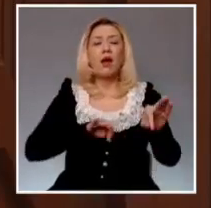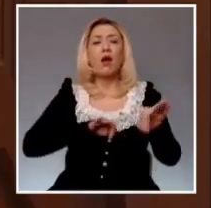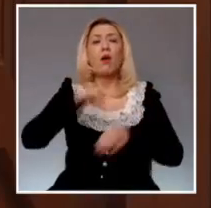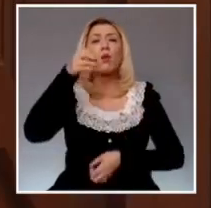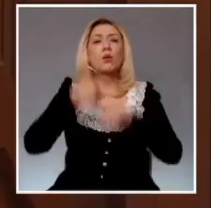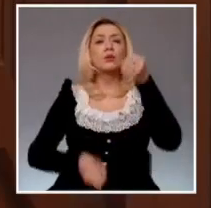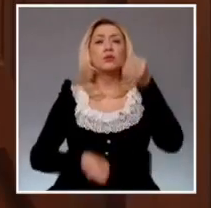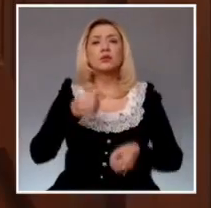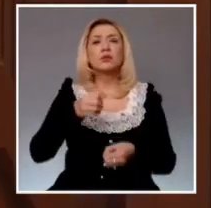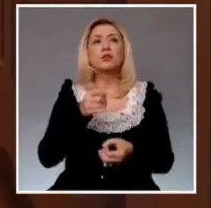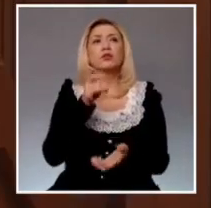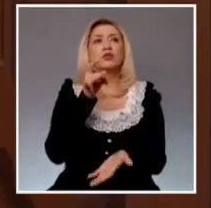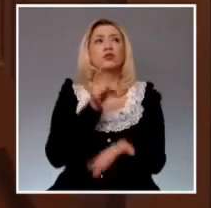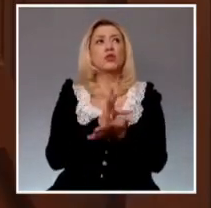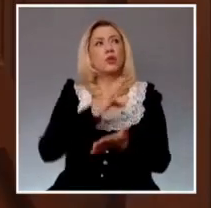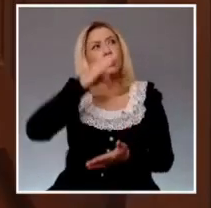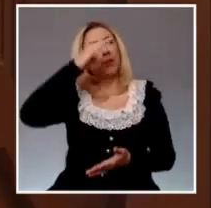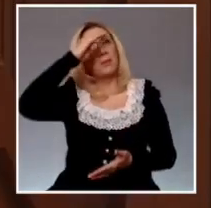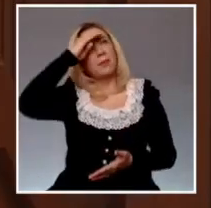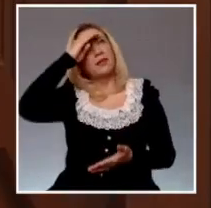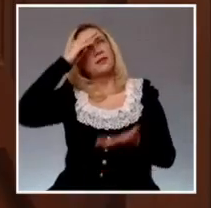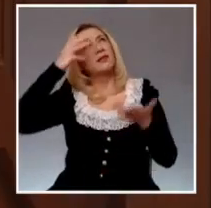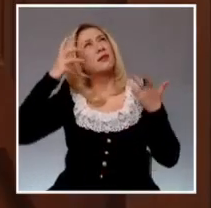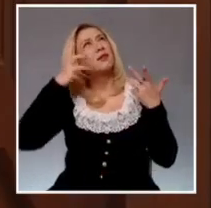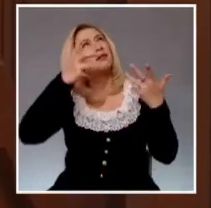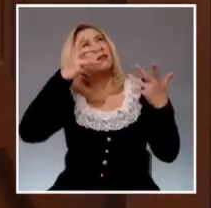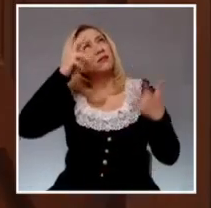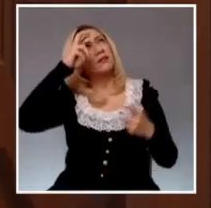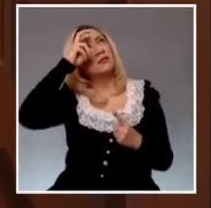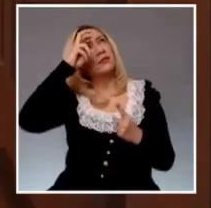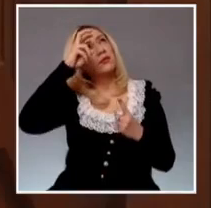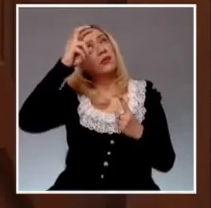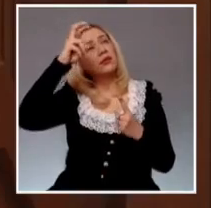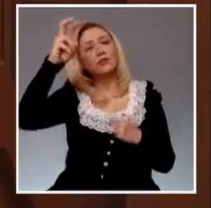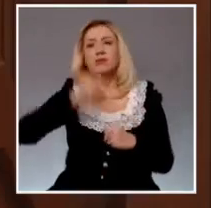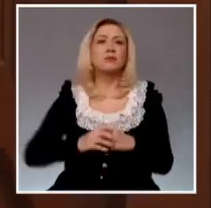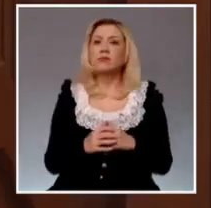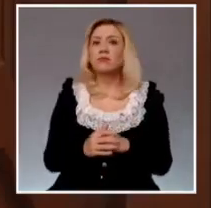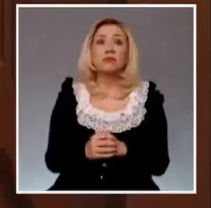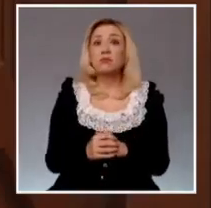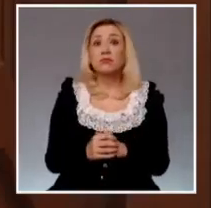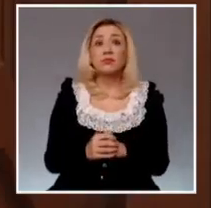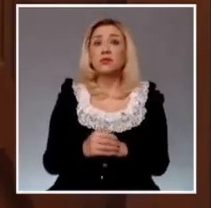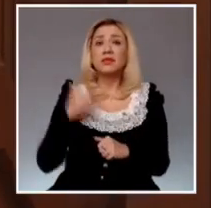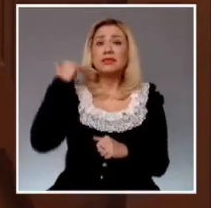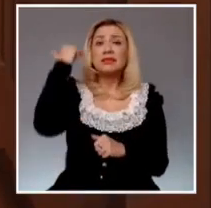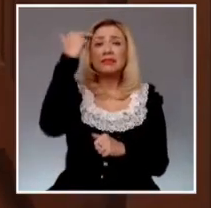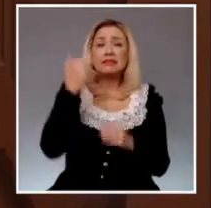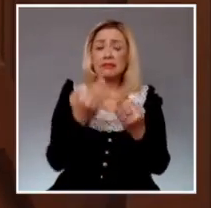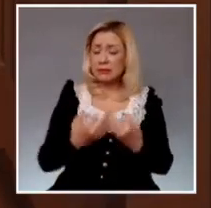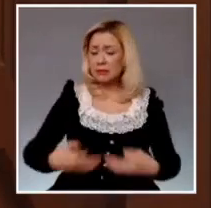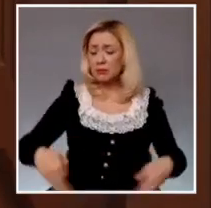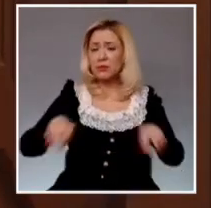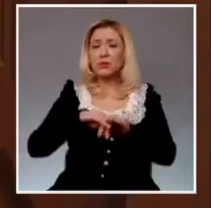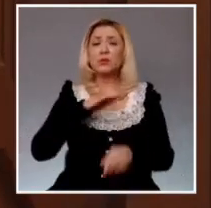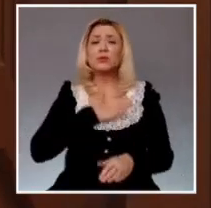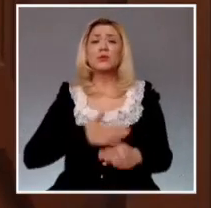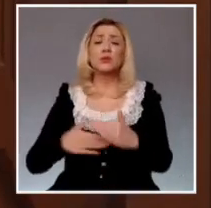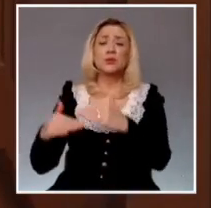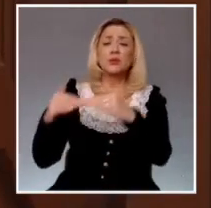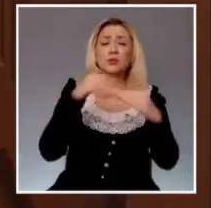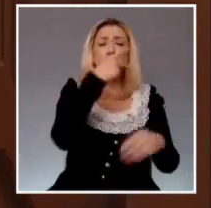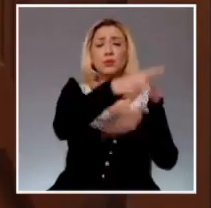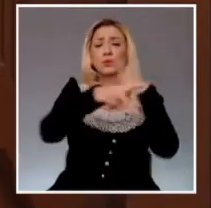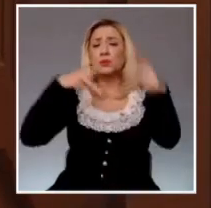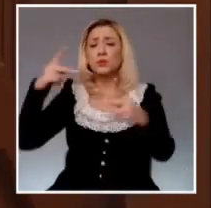una aspiración, es un pilar esencial de la democracia y la protección de los